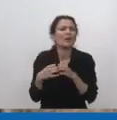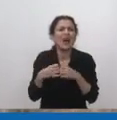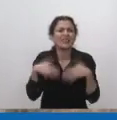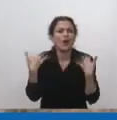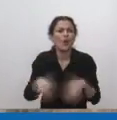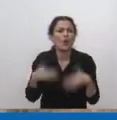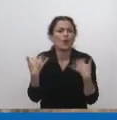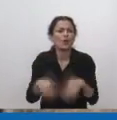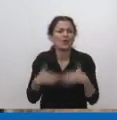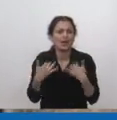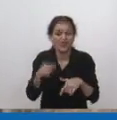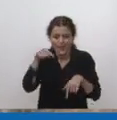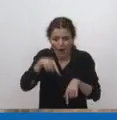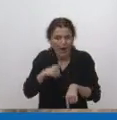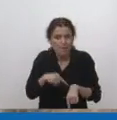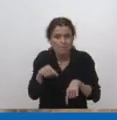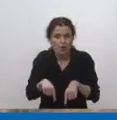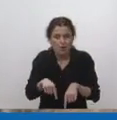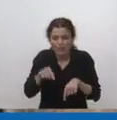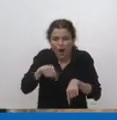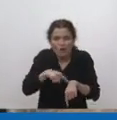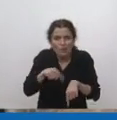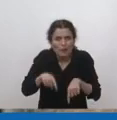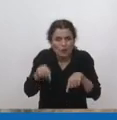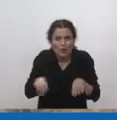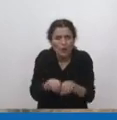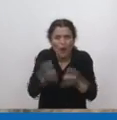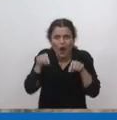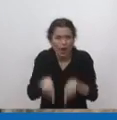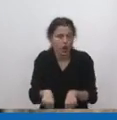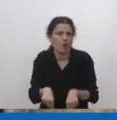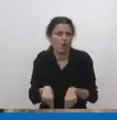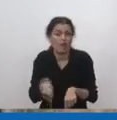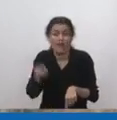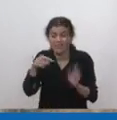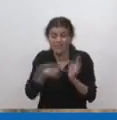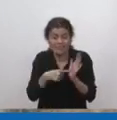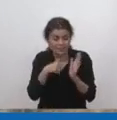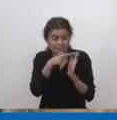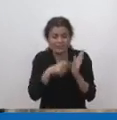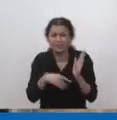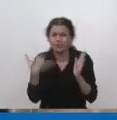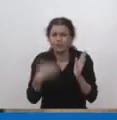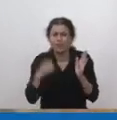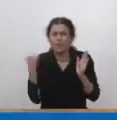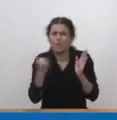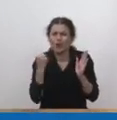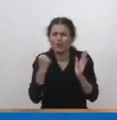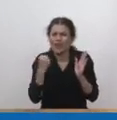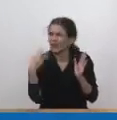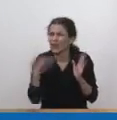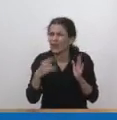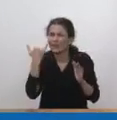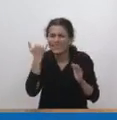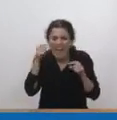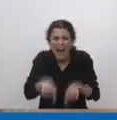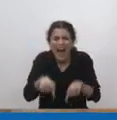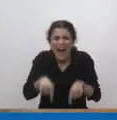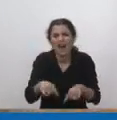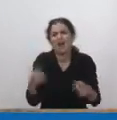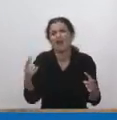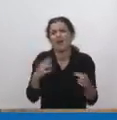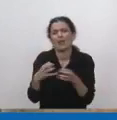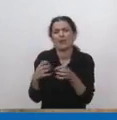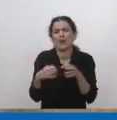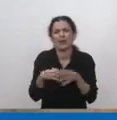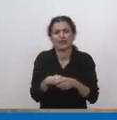mismo en el recinto como lo estamos haciendo. Desde Unión por la Patria, señora presidenta, hemos